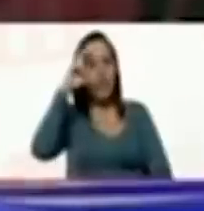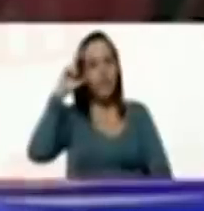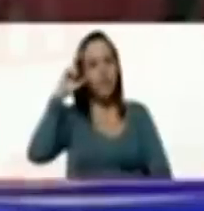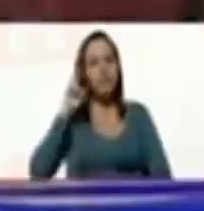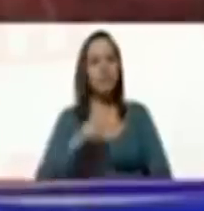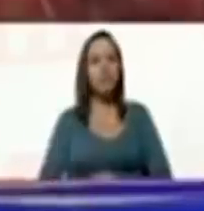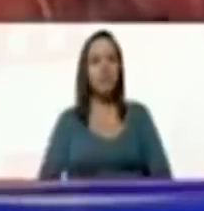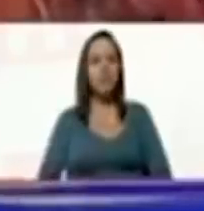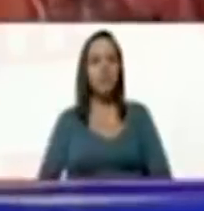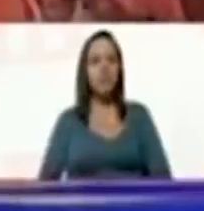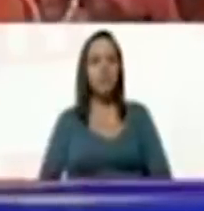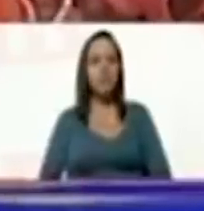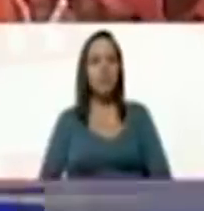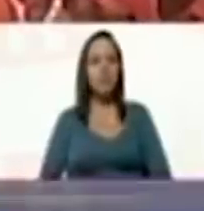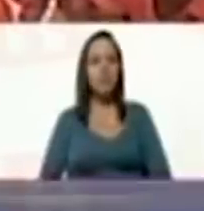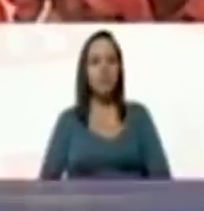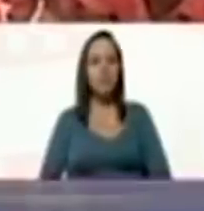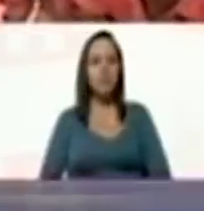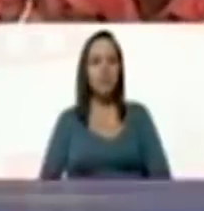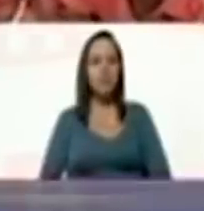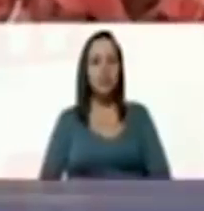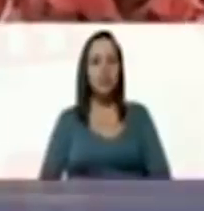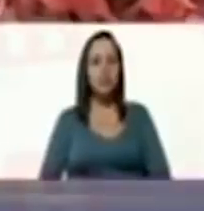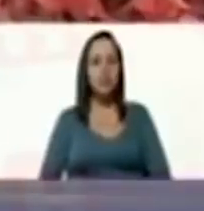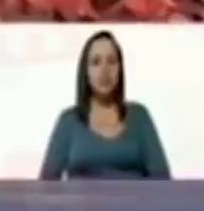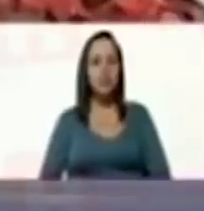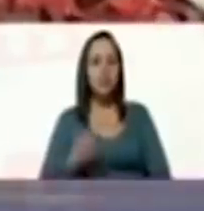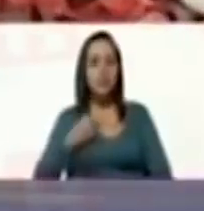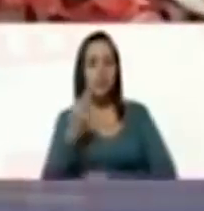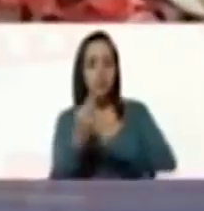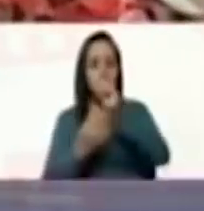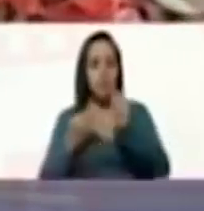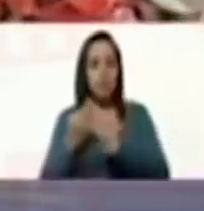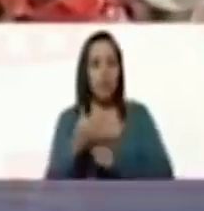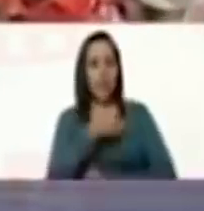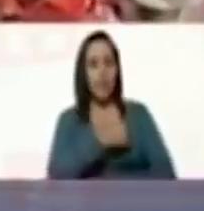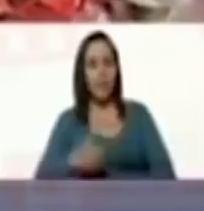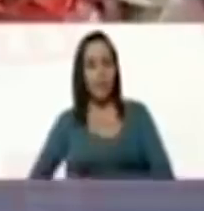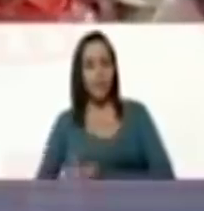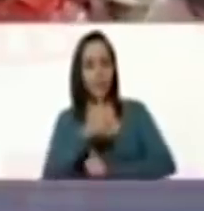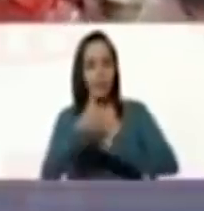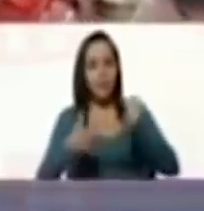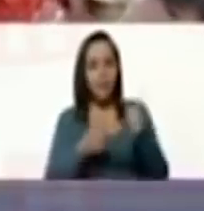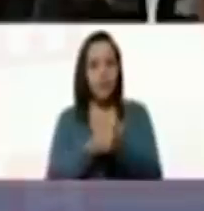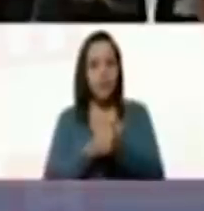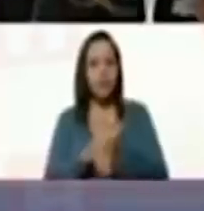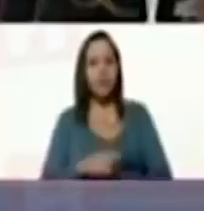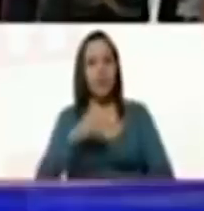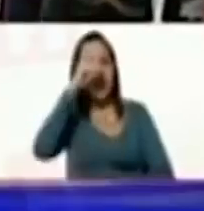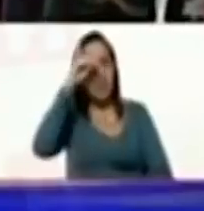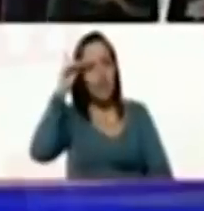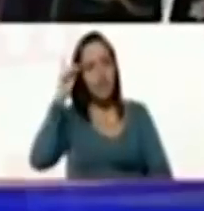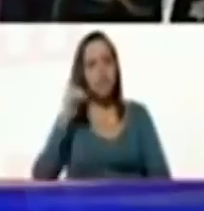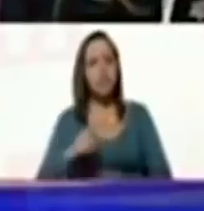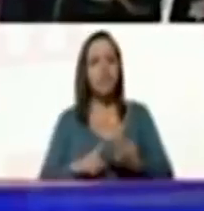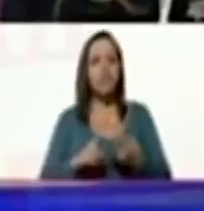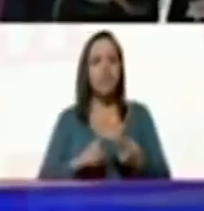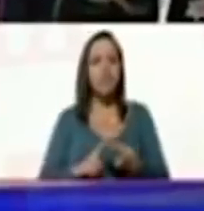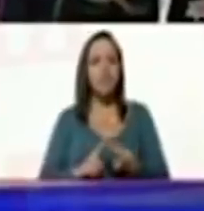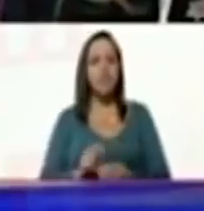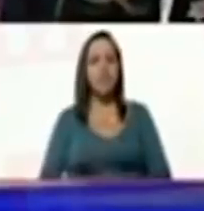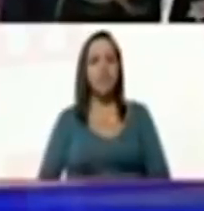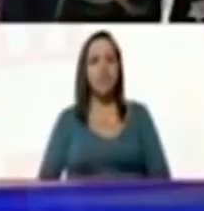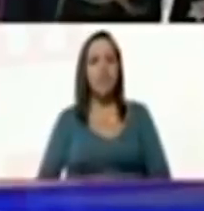Nicolás Maduro agredieron física y verbalmente a Guaidó, trabajadores de la prensa y a diputados de la Asamblea Nacional en el principal terminal